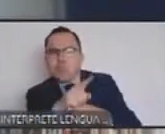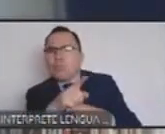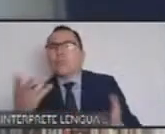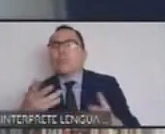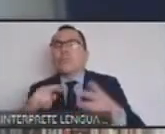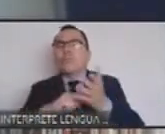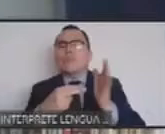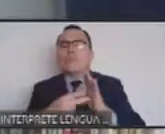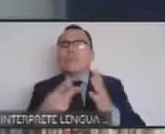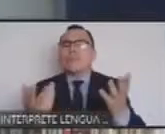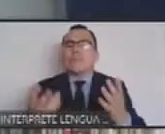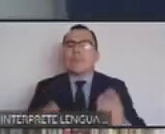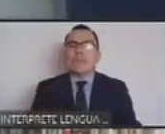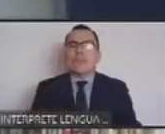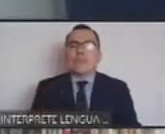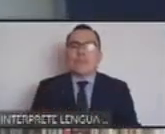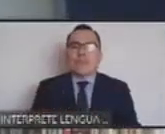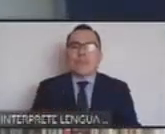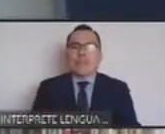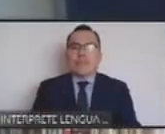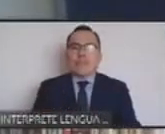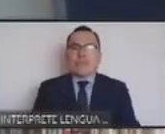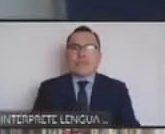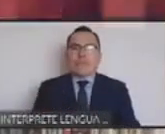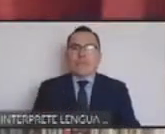Pregunta abierta.